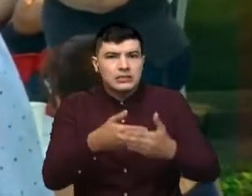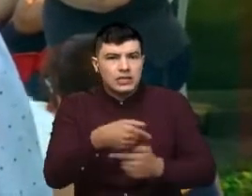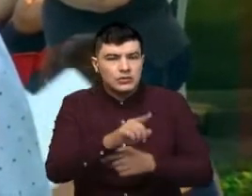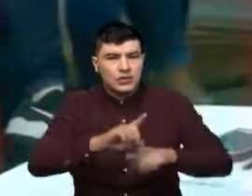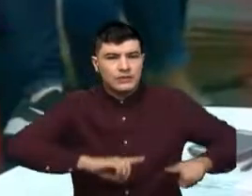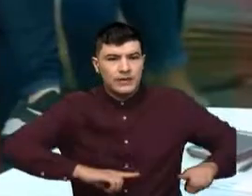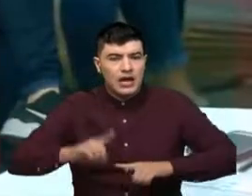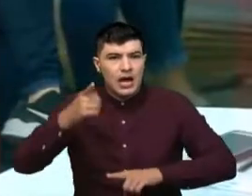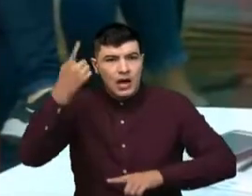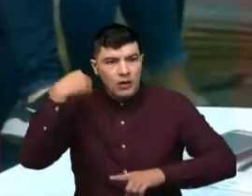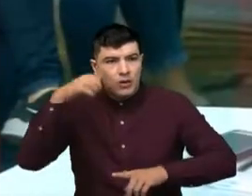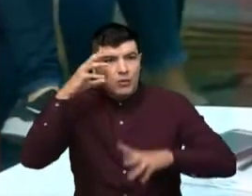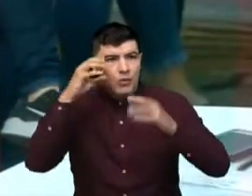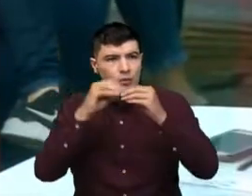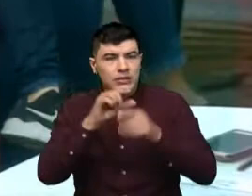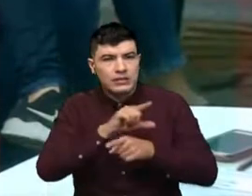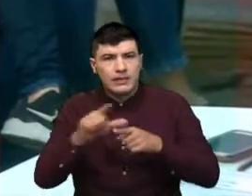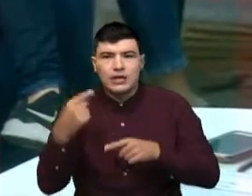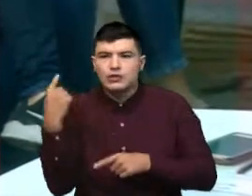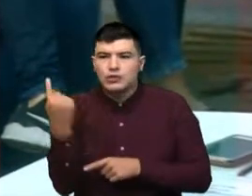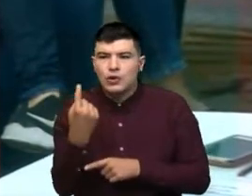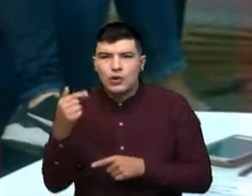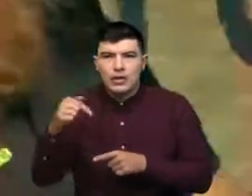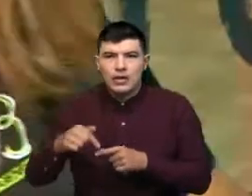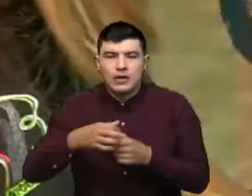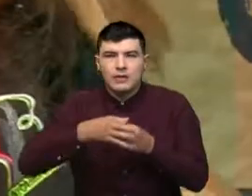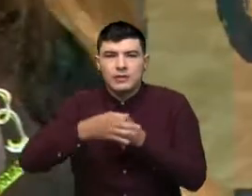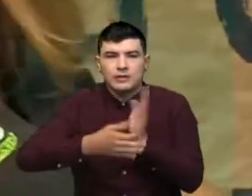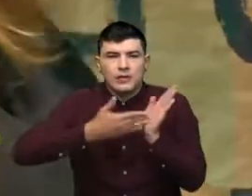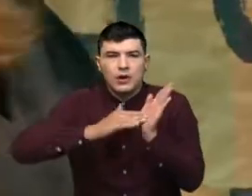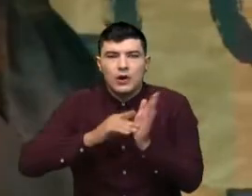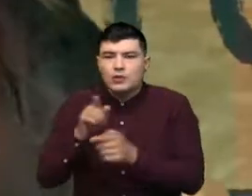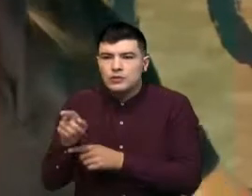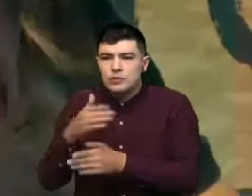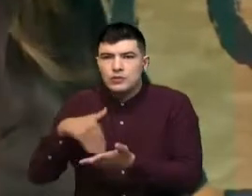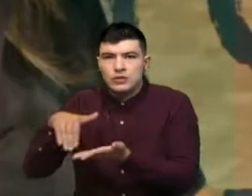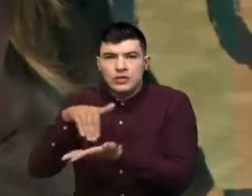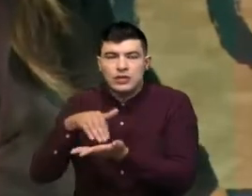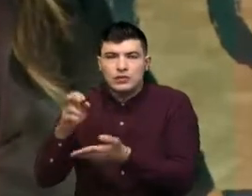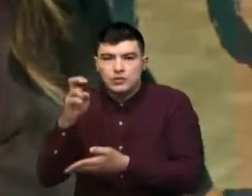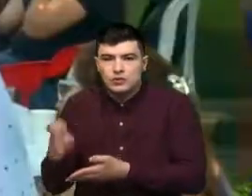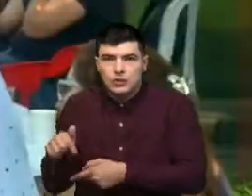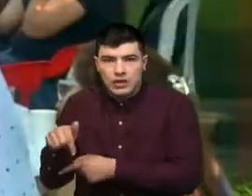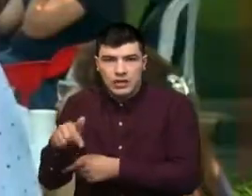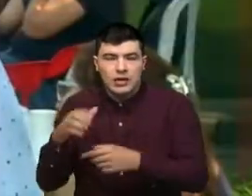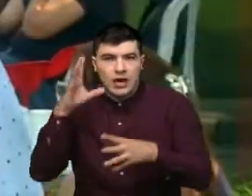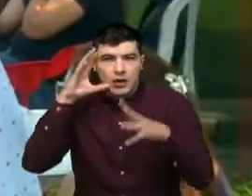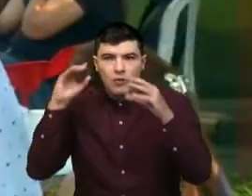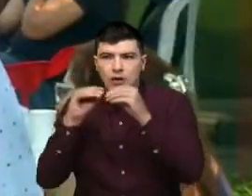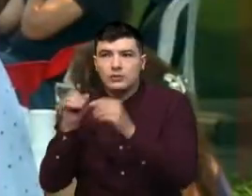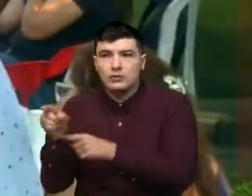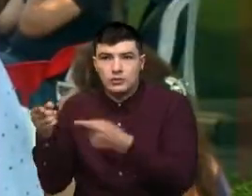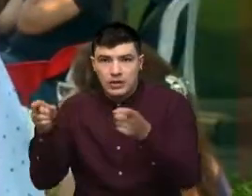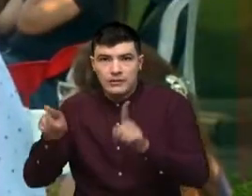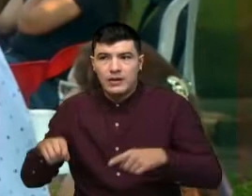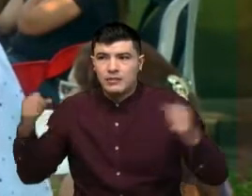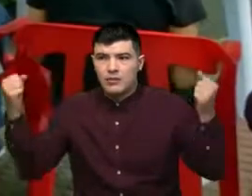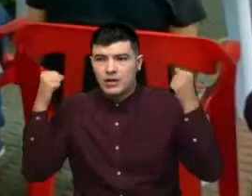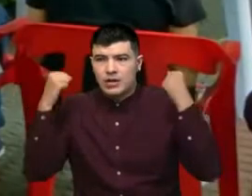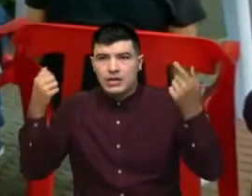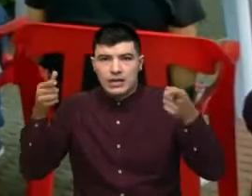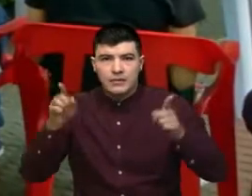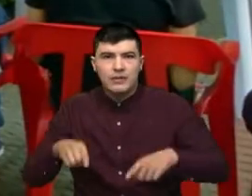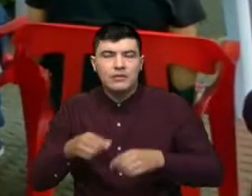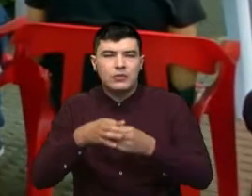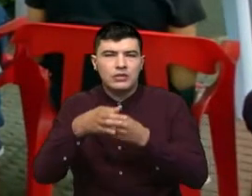acordamos la semana pasada el solo floridablanca centro zona al sur que tiene la jurisdicción territorial con el municipio de piedecuesta y el municipio la mesa